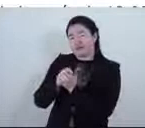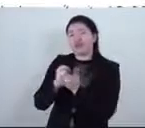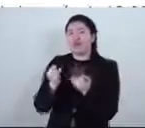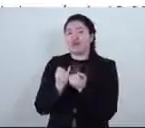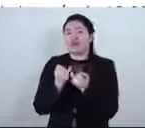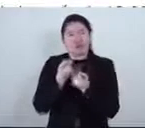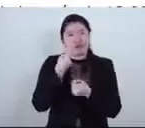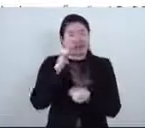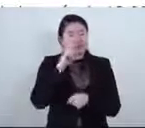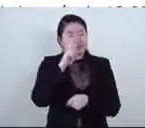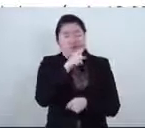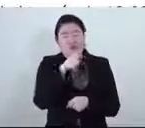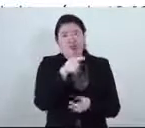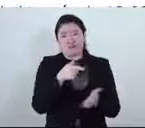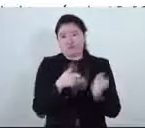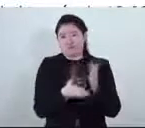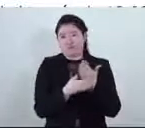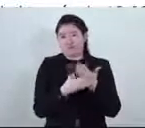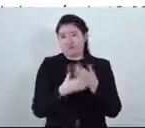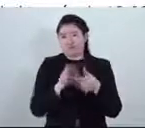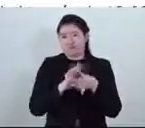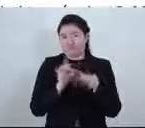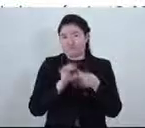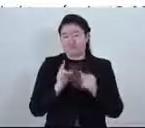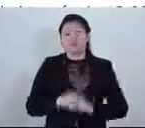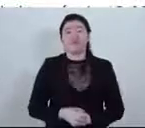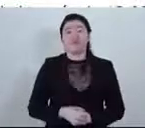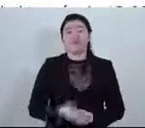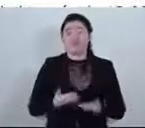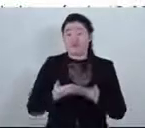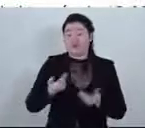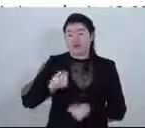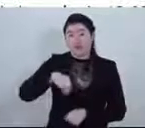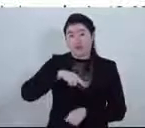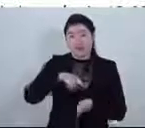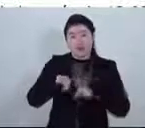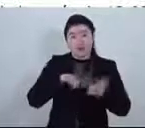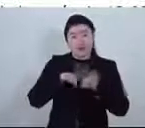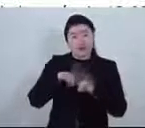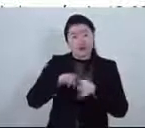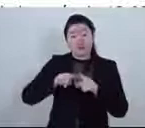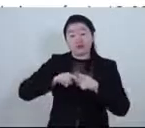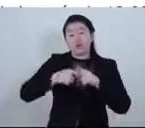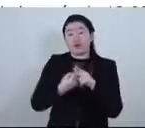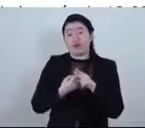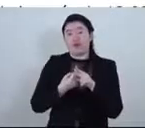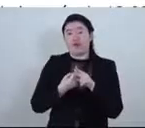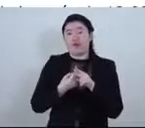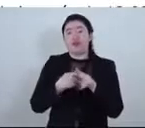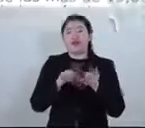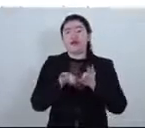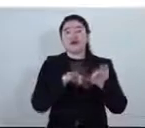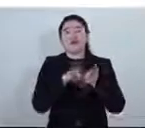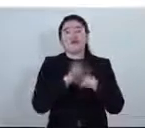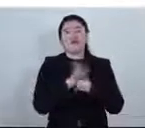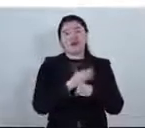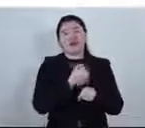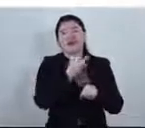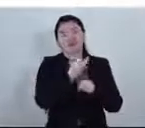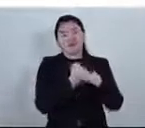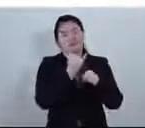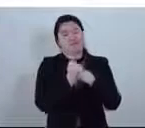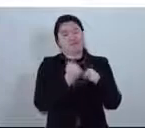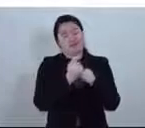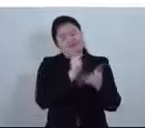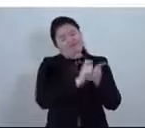detallan a continuación. Adicionalmente, y durante este periodo de trabajo, se inicia la revisión documental de más de 13.000